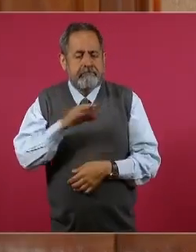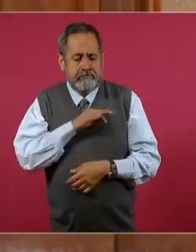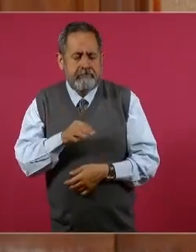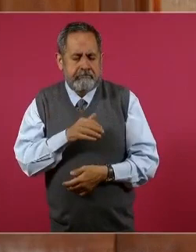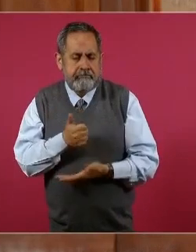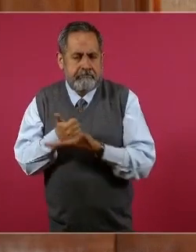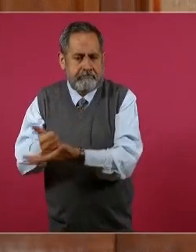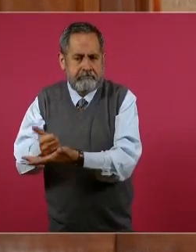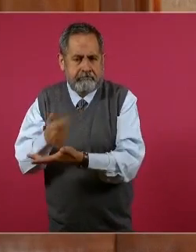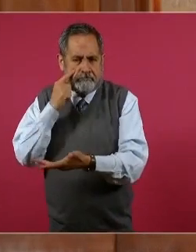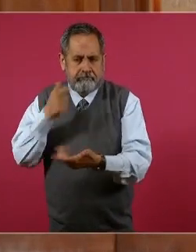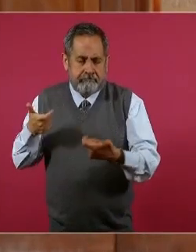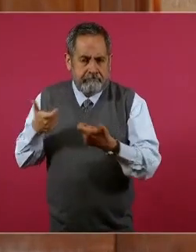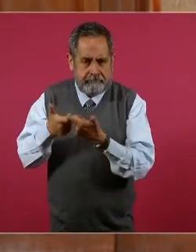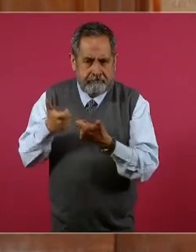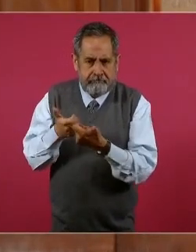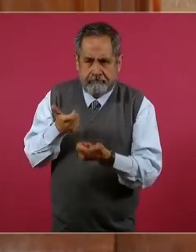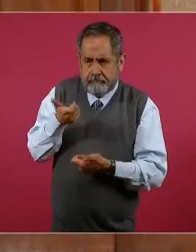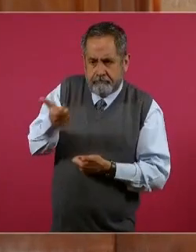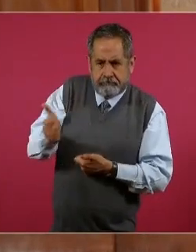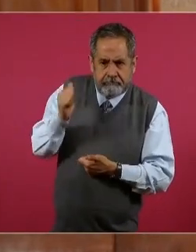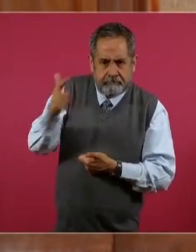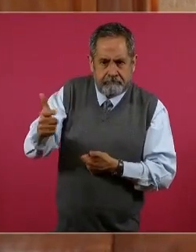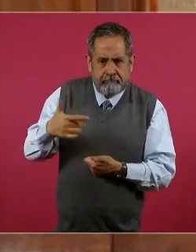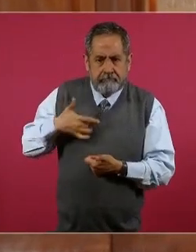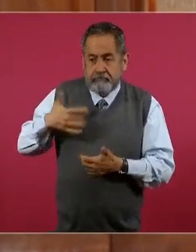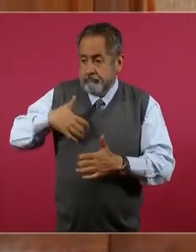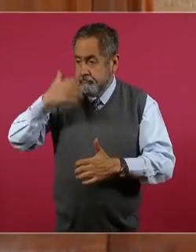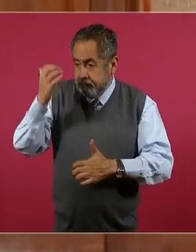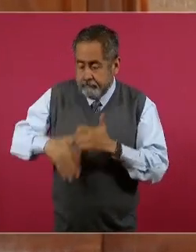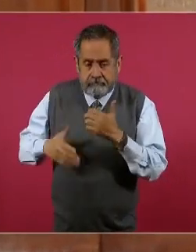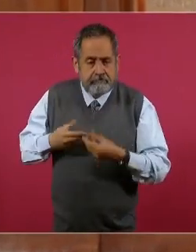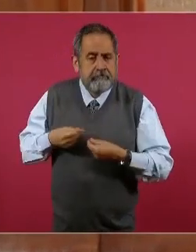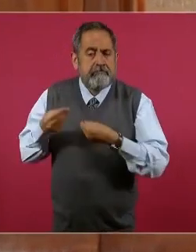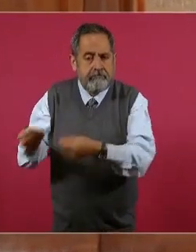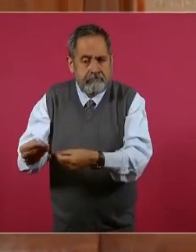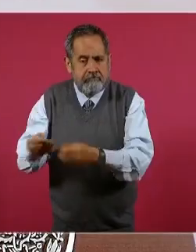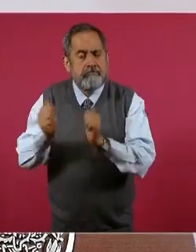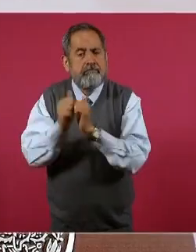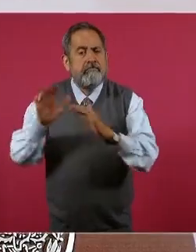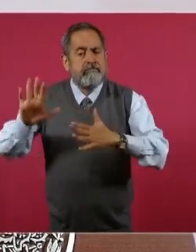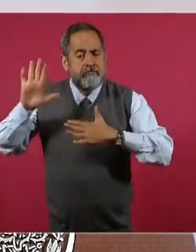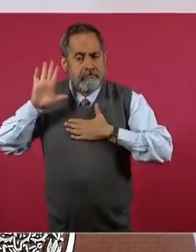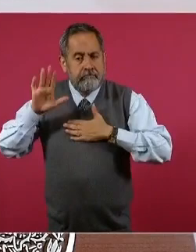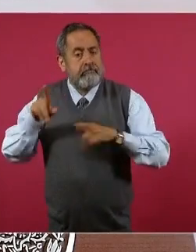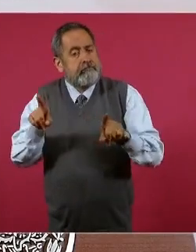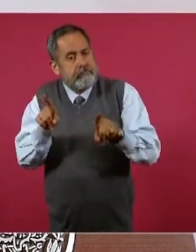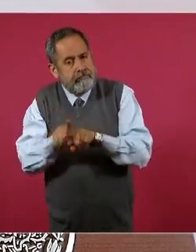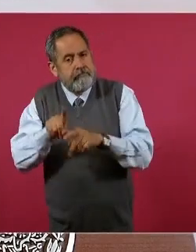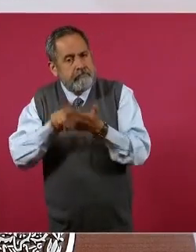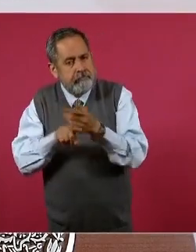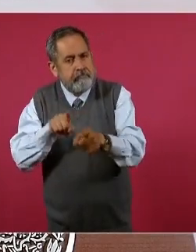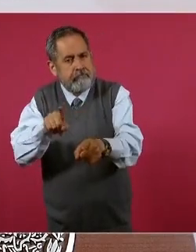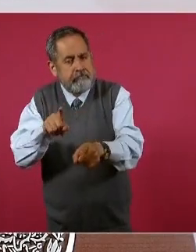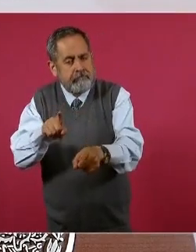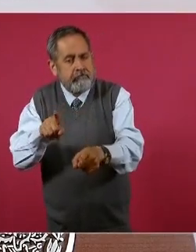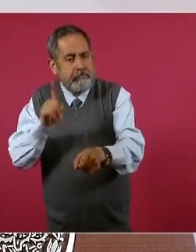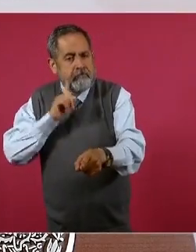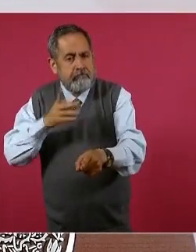nosotros aportemos algo antes de irnos, con el compromiso de